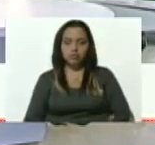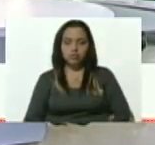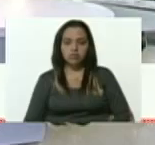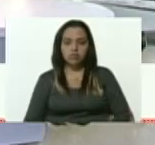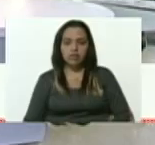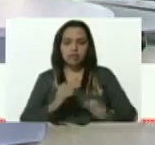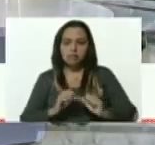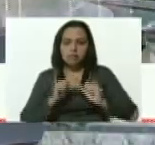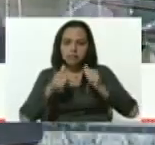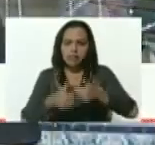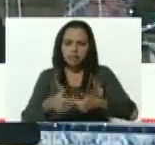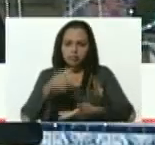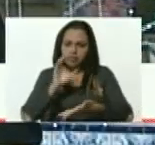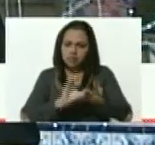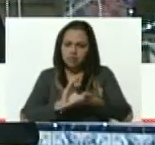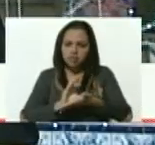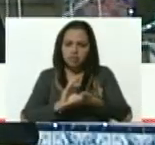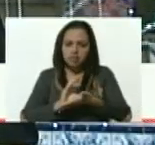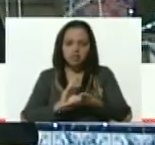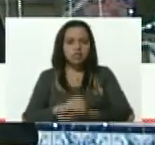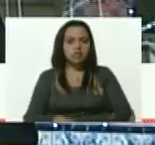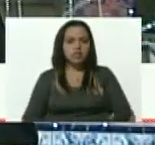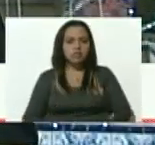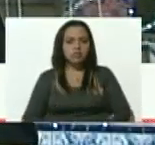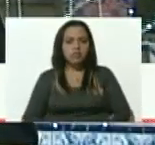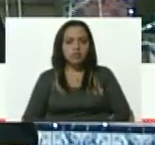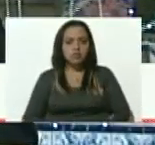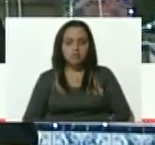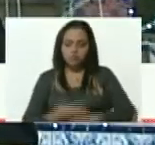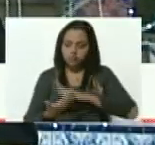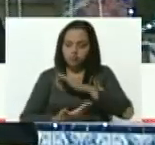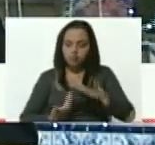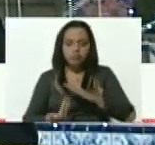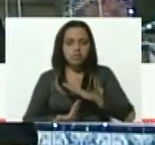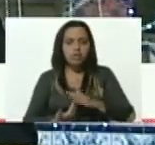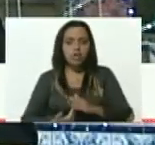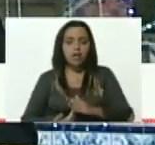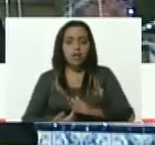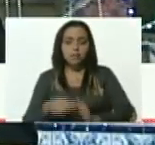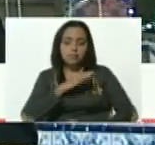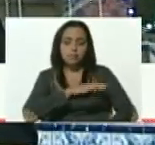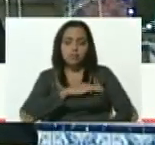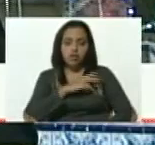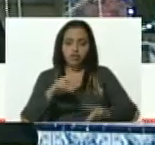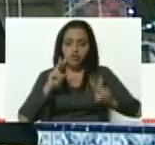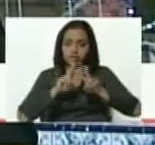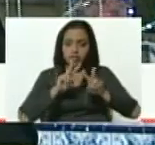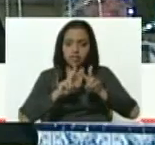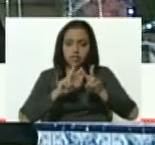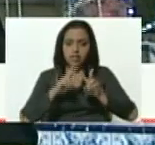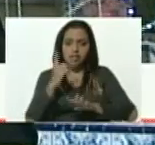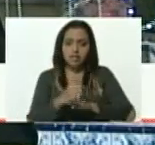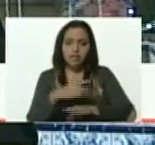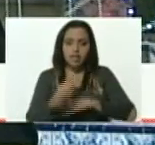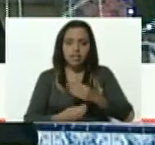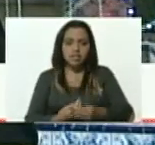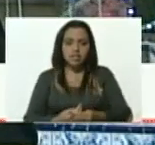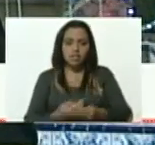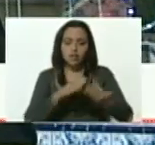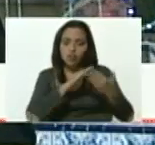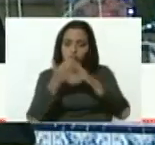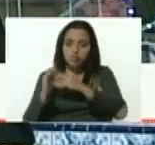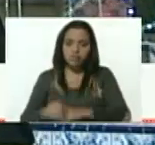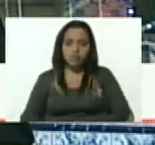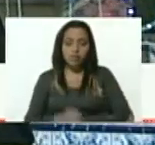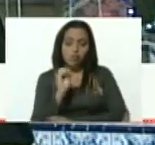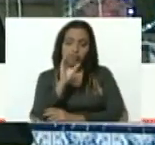original, central, fundamental de la gran misión Vivienda Venezuela es la comuna. Es el Consejo